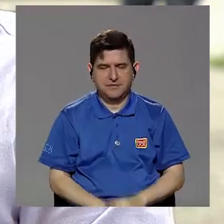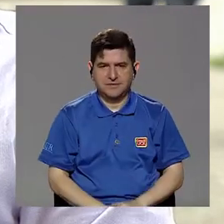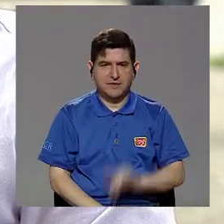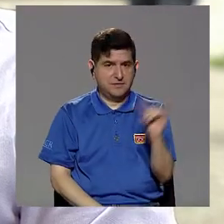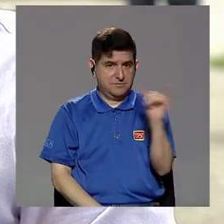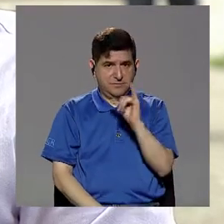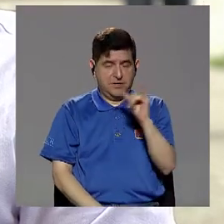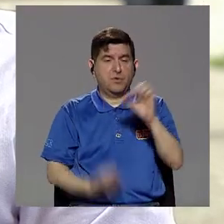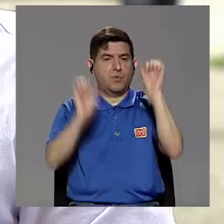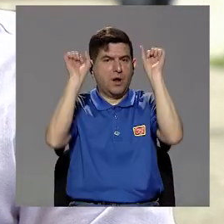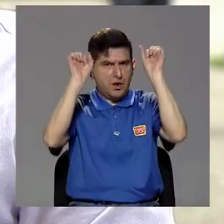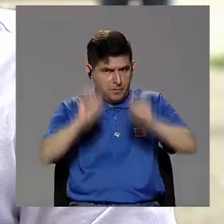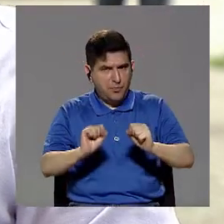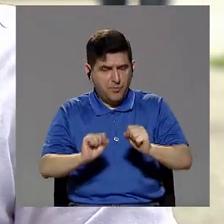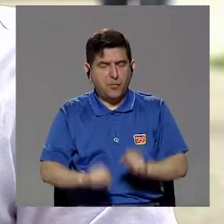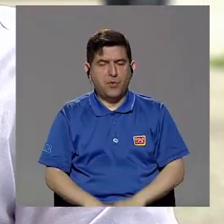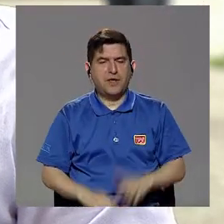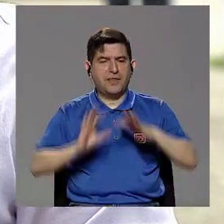esté